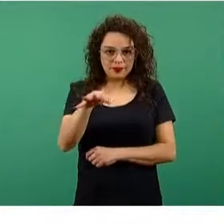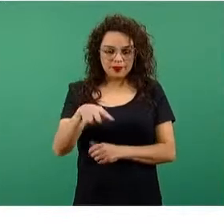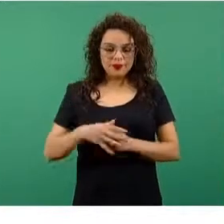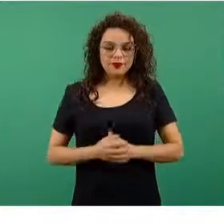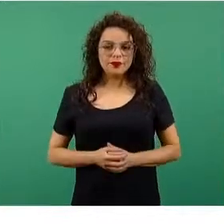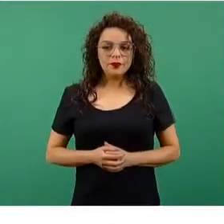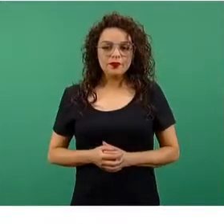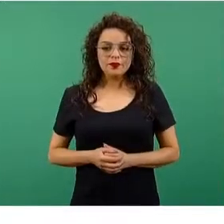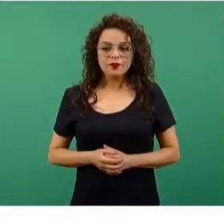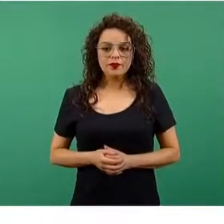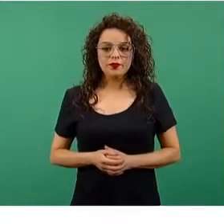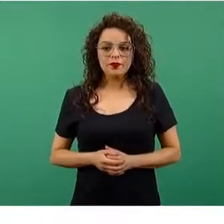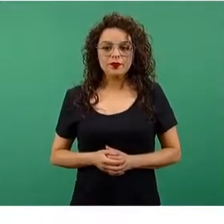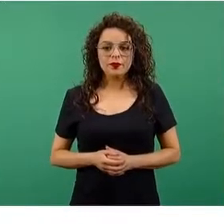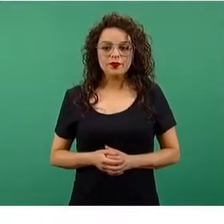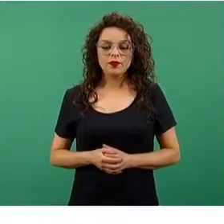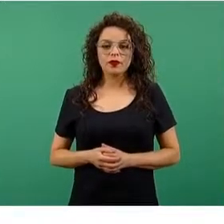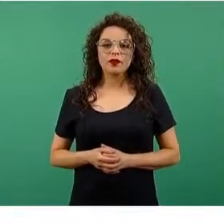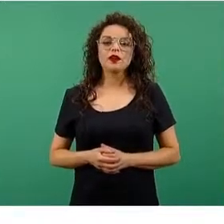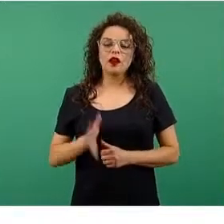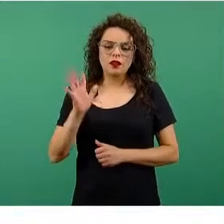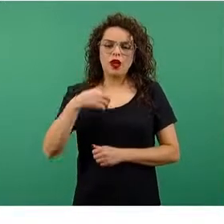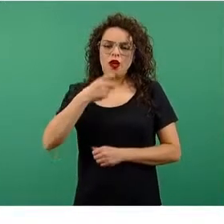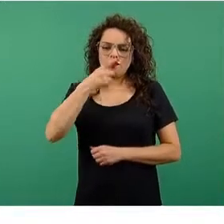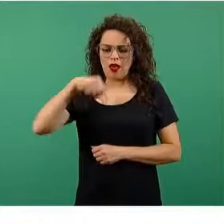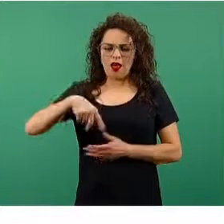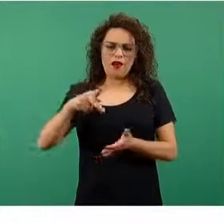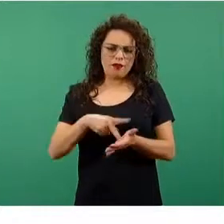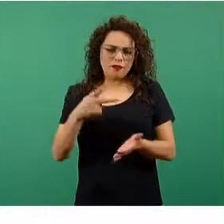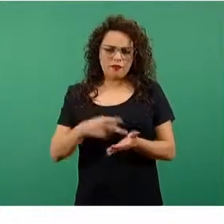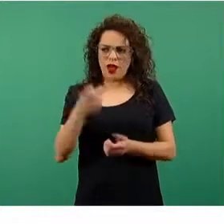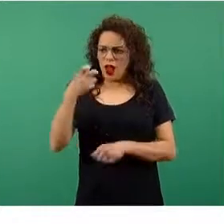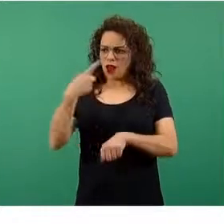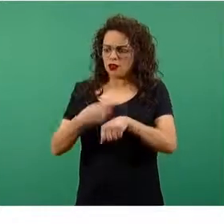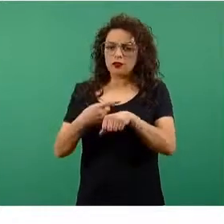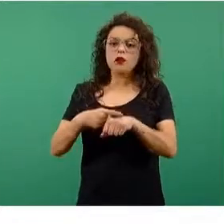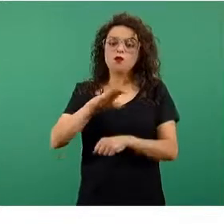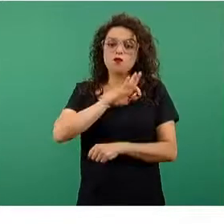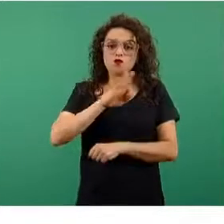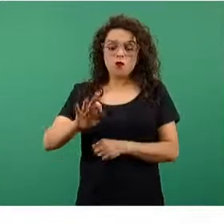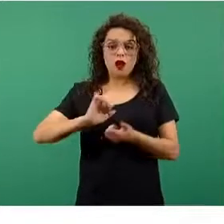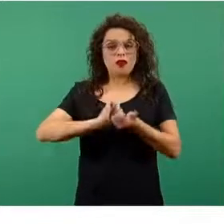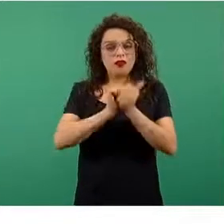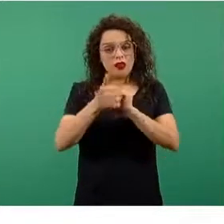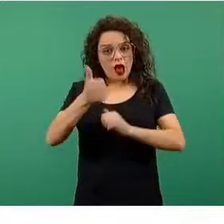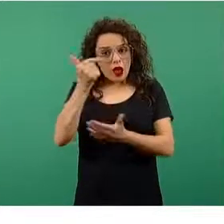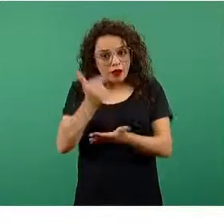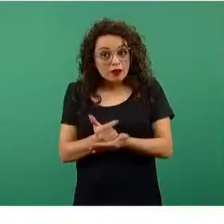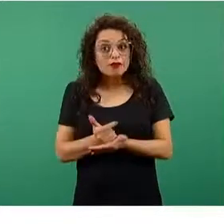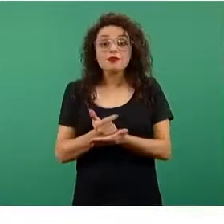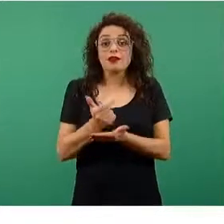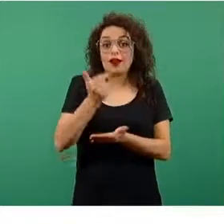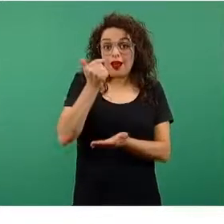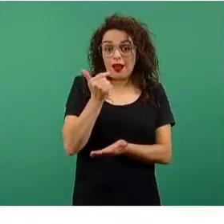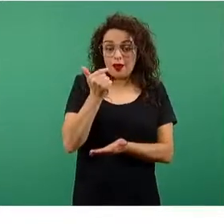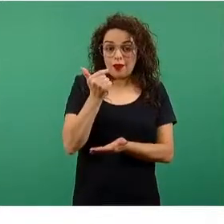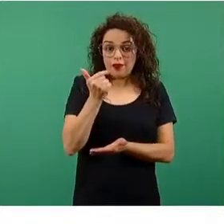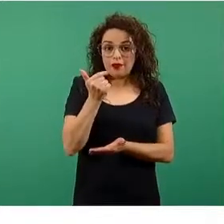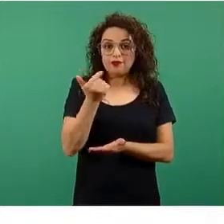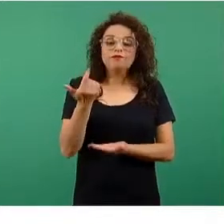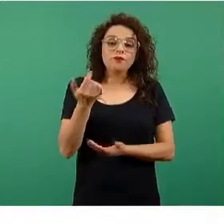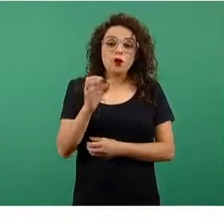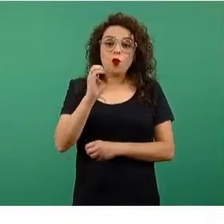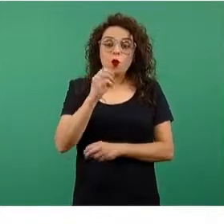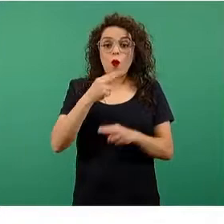lo hemos comentado, esta enfermedad puede producir cuadros graves, cuadros críticos y lamentablemente